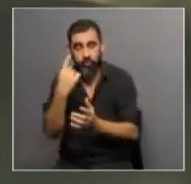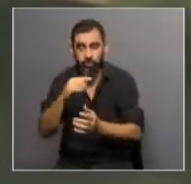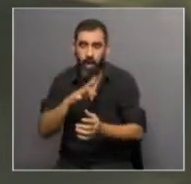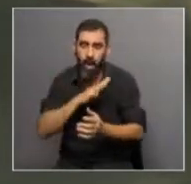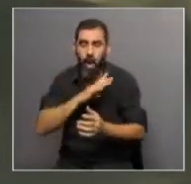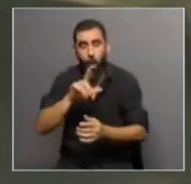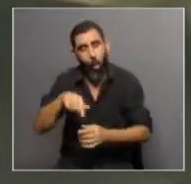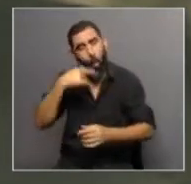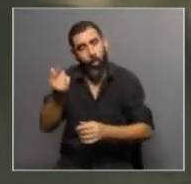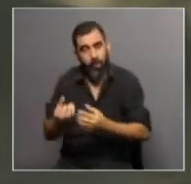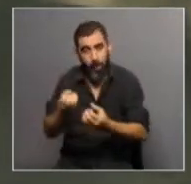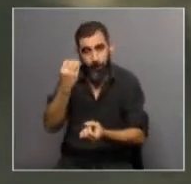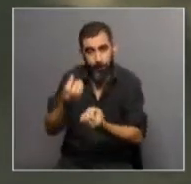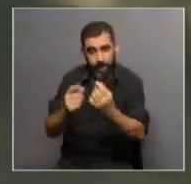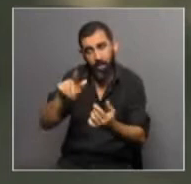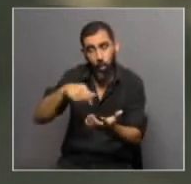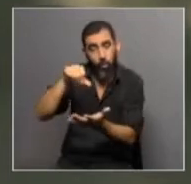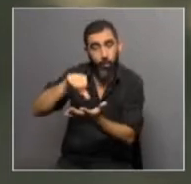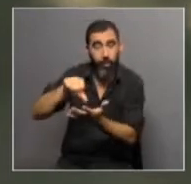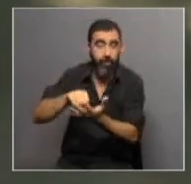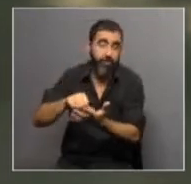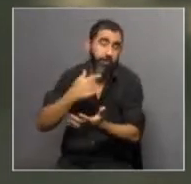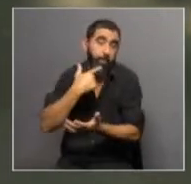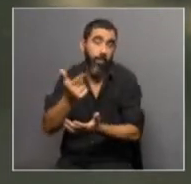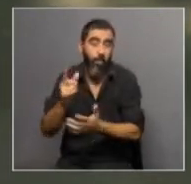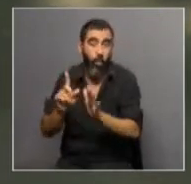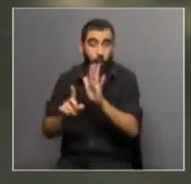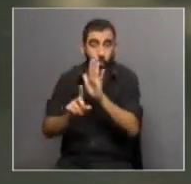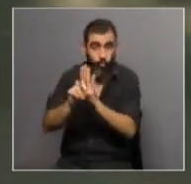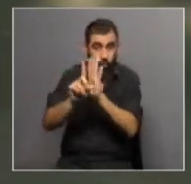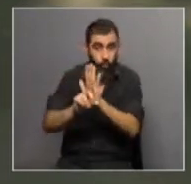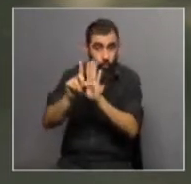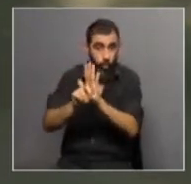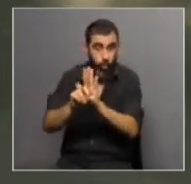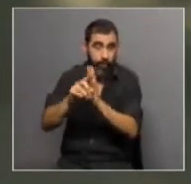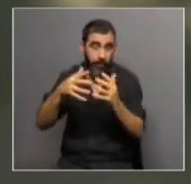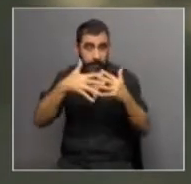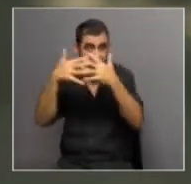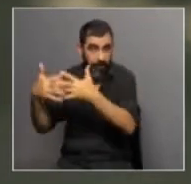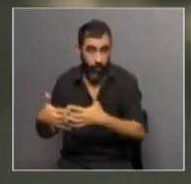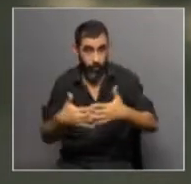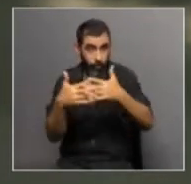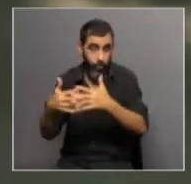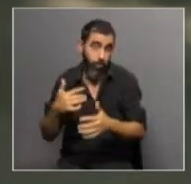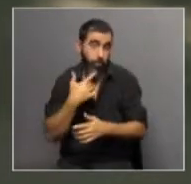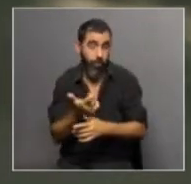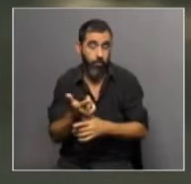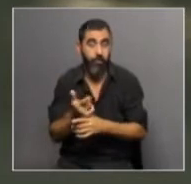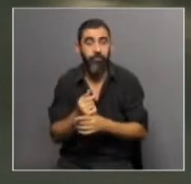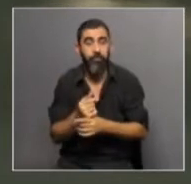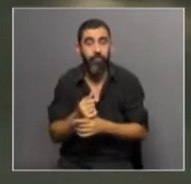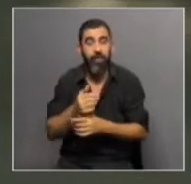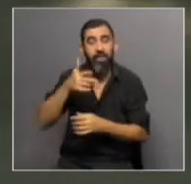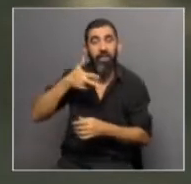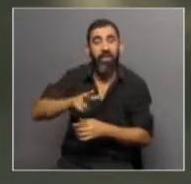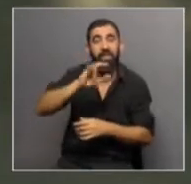existen otras plantas en otros países, por ejemplo en el norte, en Estados Unidos, la llamada